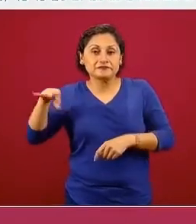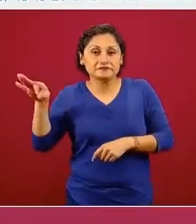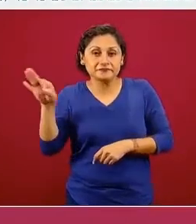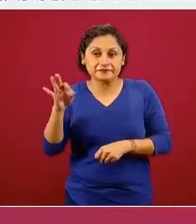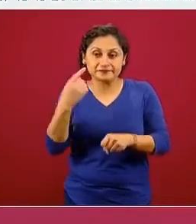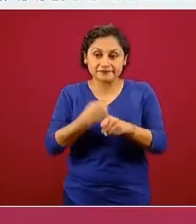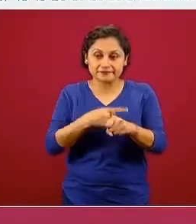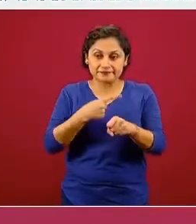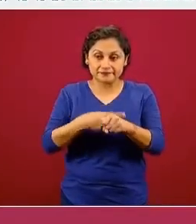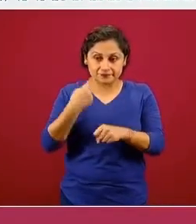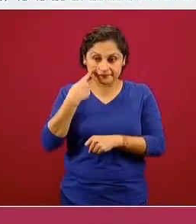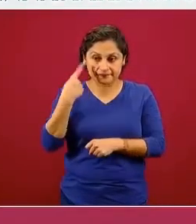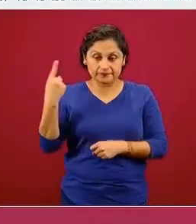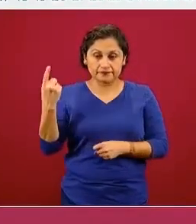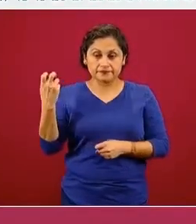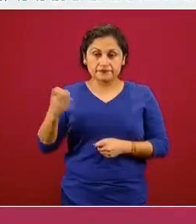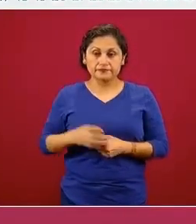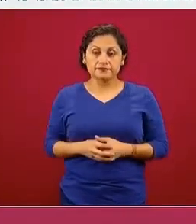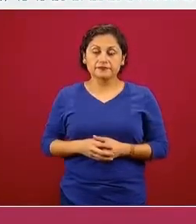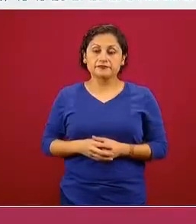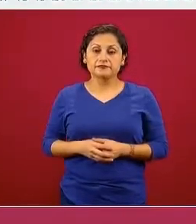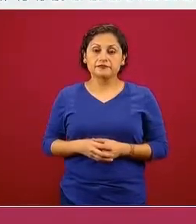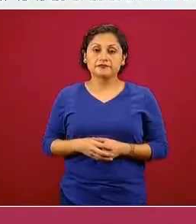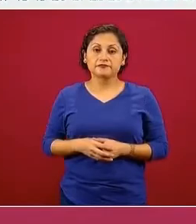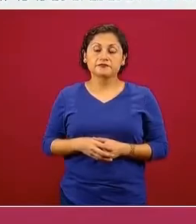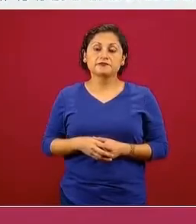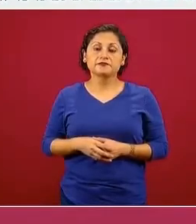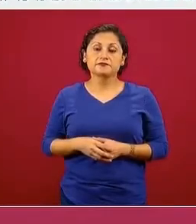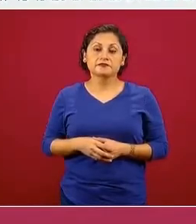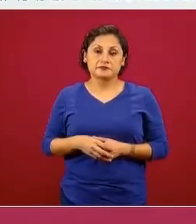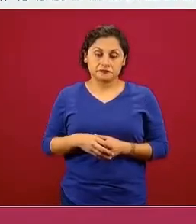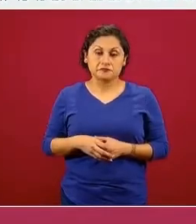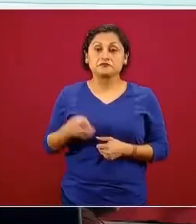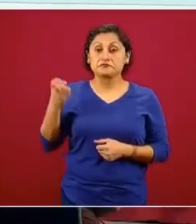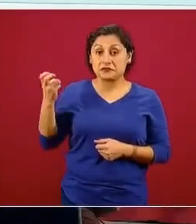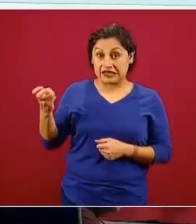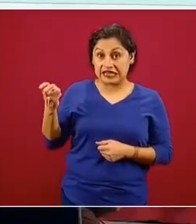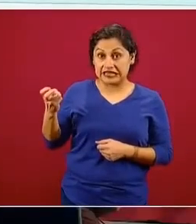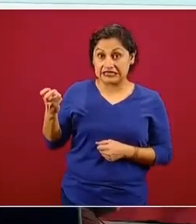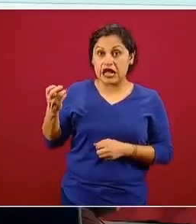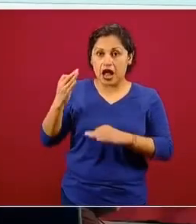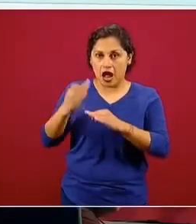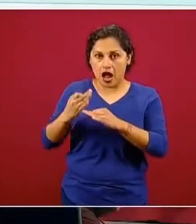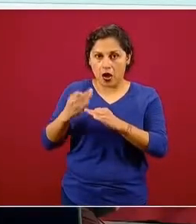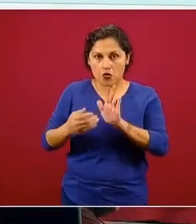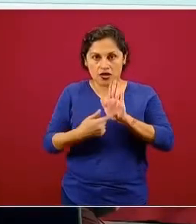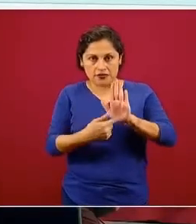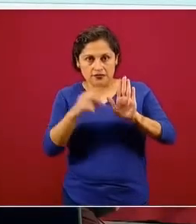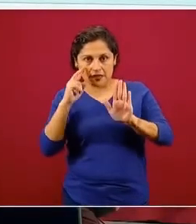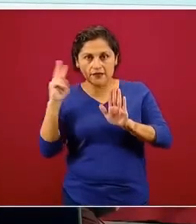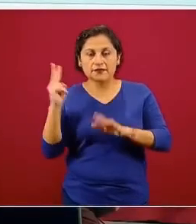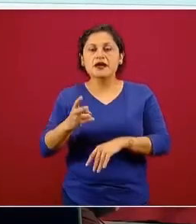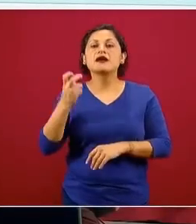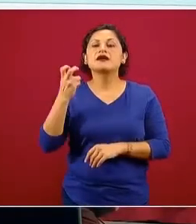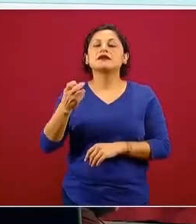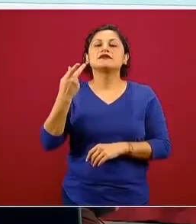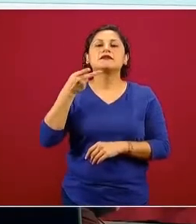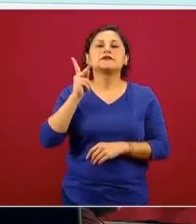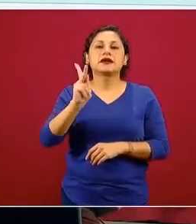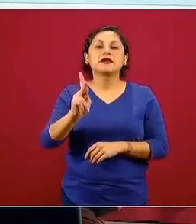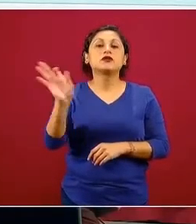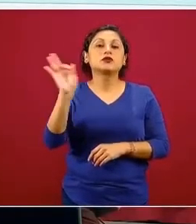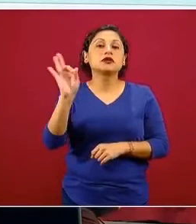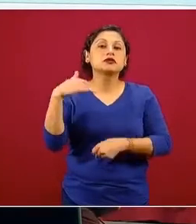esta suma puede ser mayor a los casos ya confirmados. En la mayoría de los países